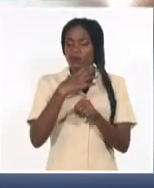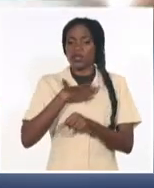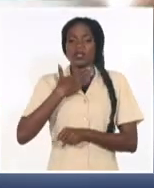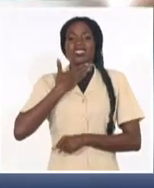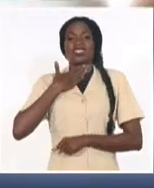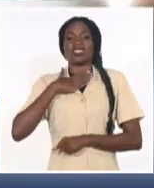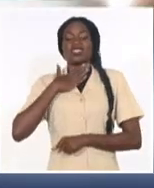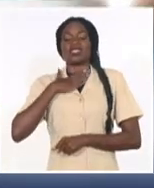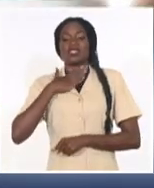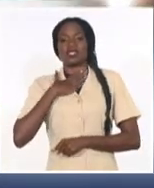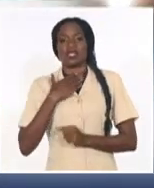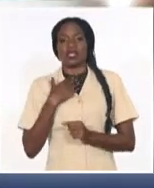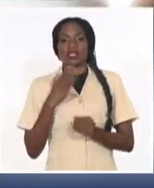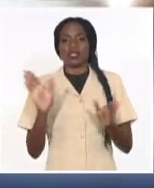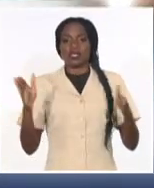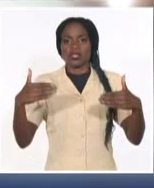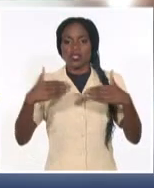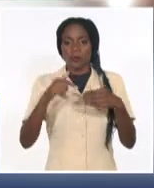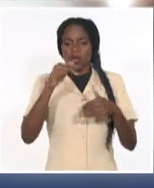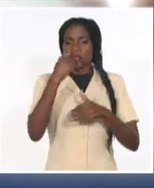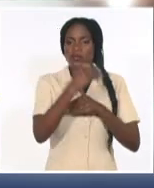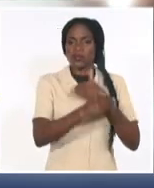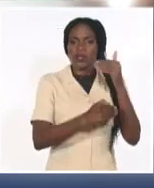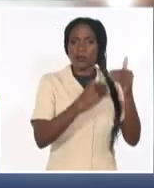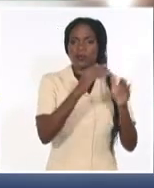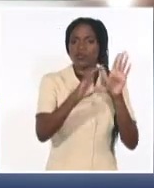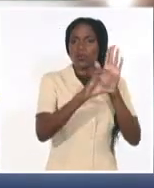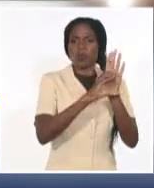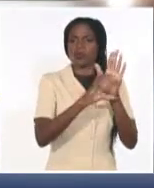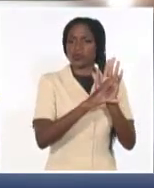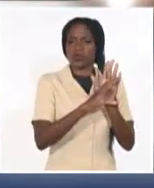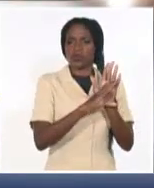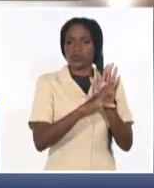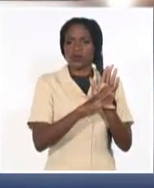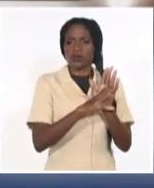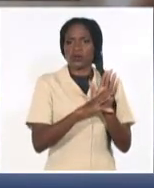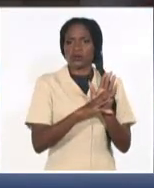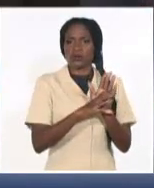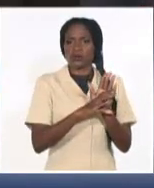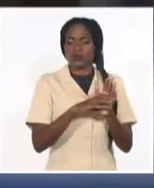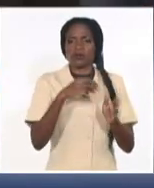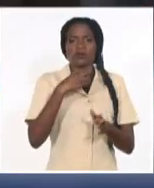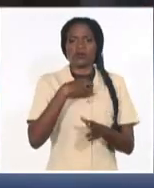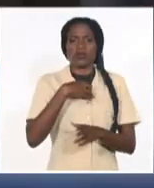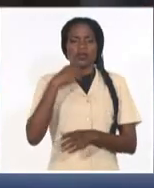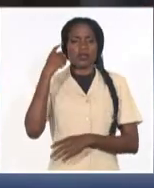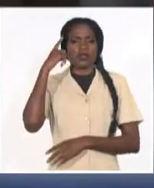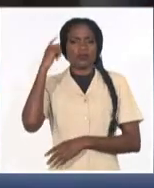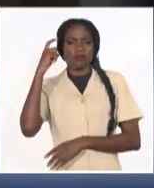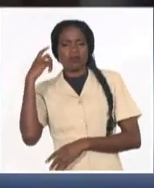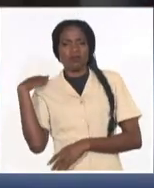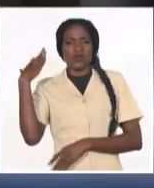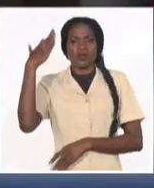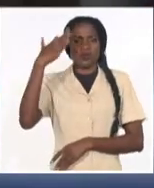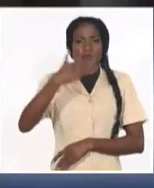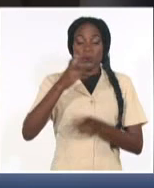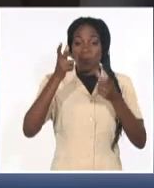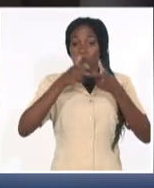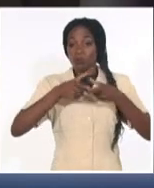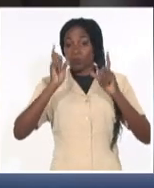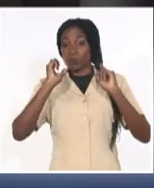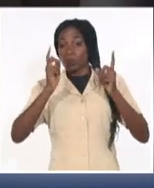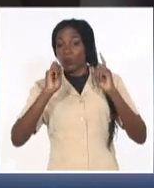saberlo, que se cierre este proceso constitucional. Tienen la aspiración de que la política y los